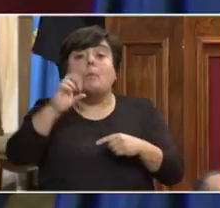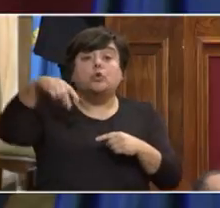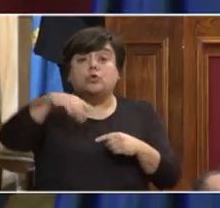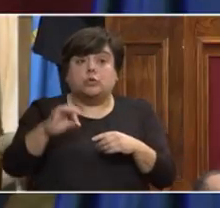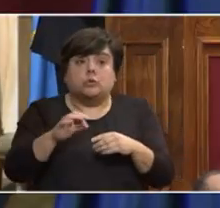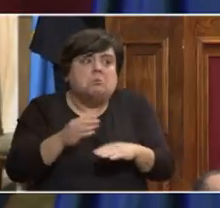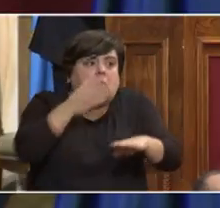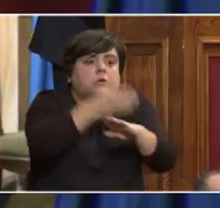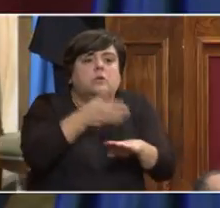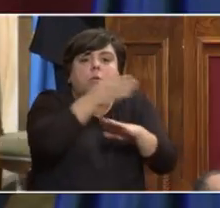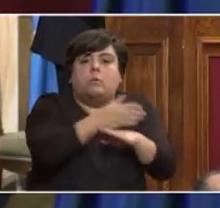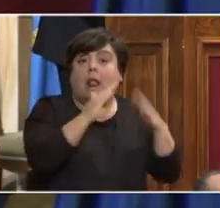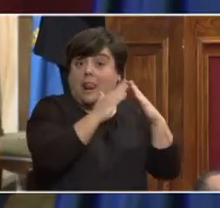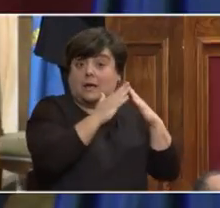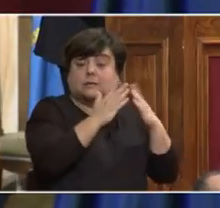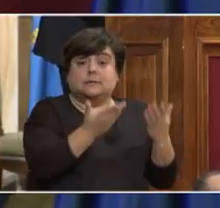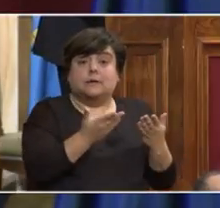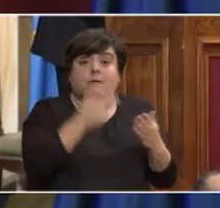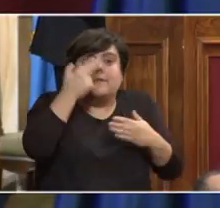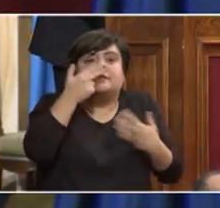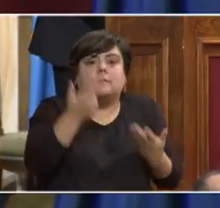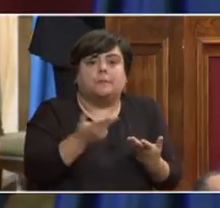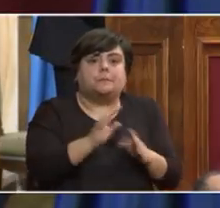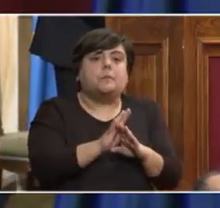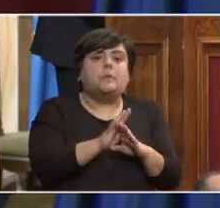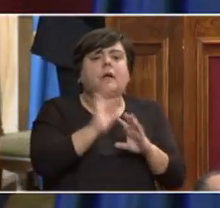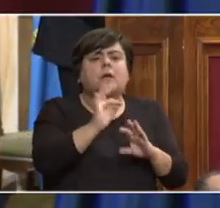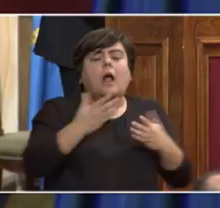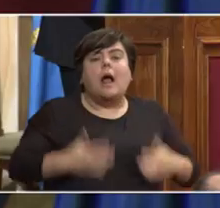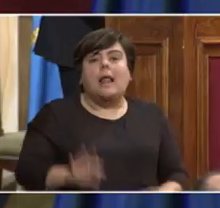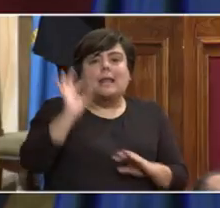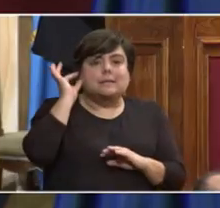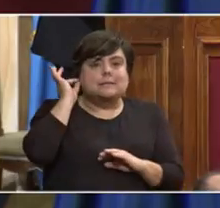asiduo visitante de la casa. Allí, Mastropiero conoció a las hijas